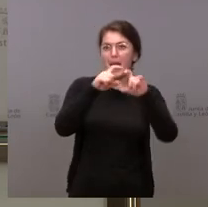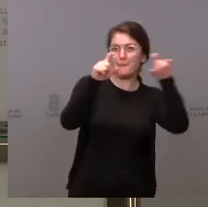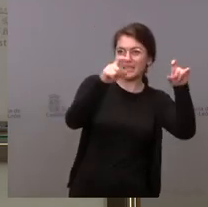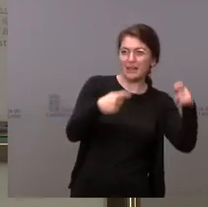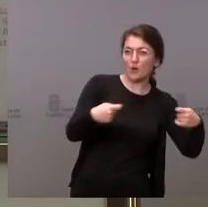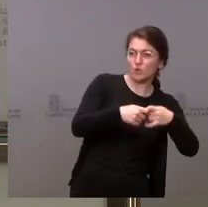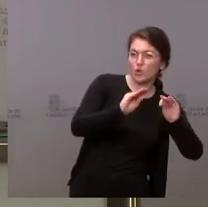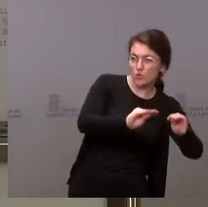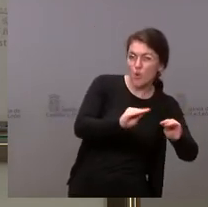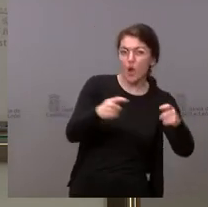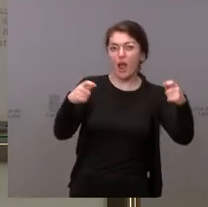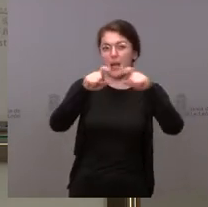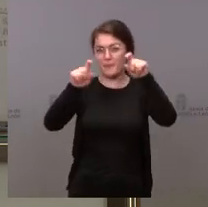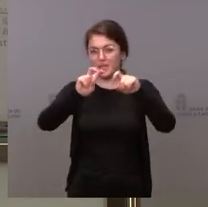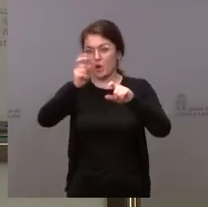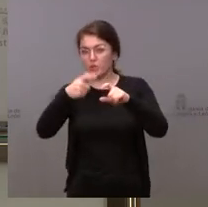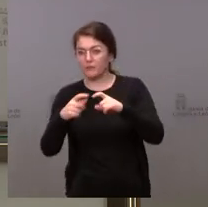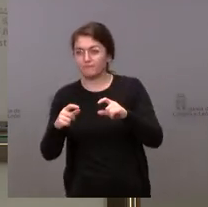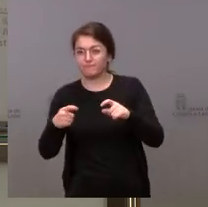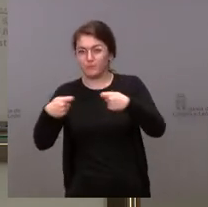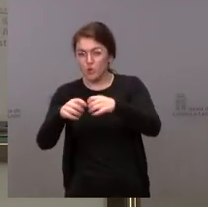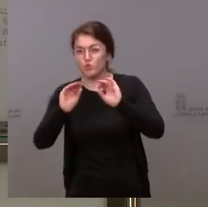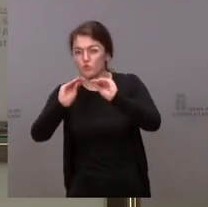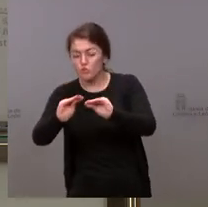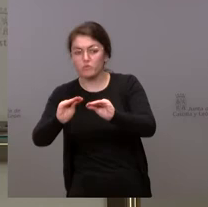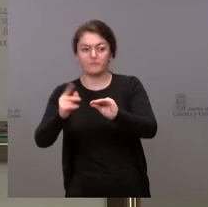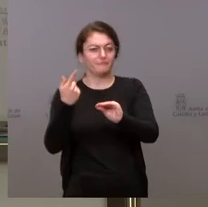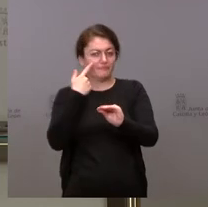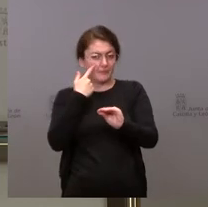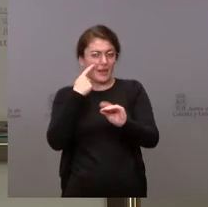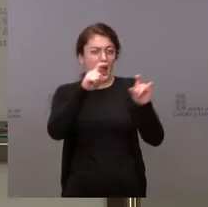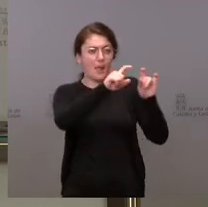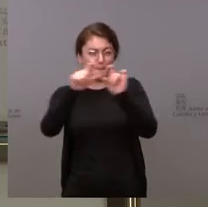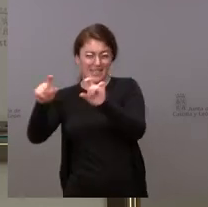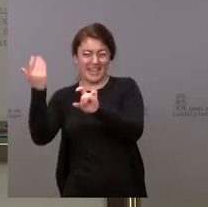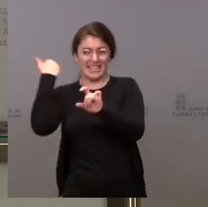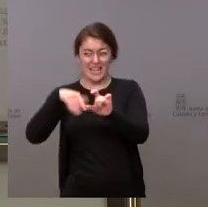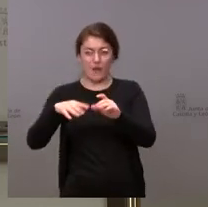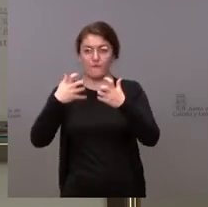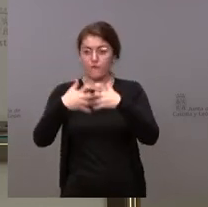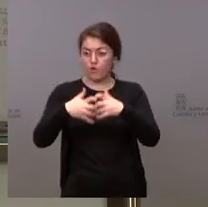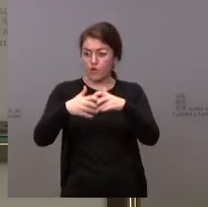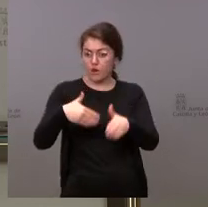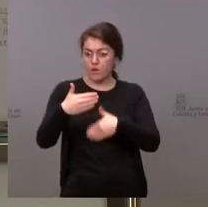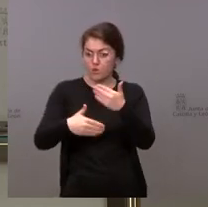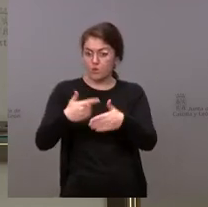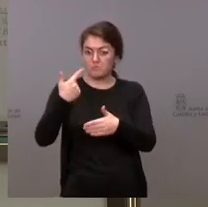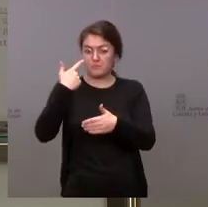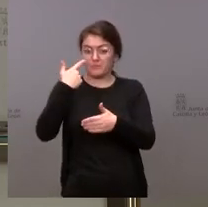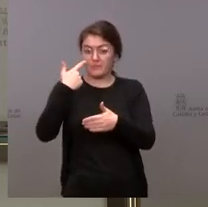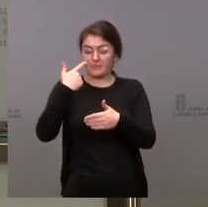otra hasta qué punto se garantiza de esas empresas que estaban funcionando un precio que les que les compense su